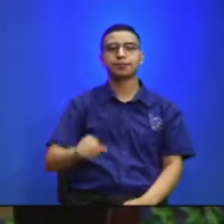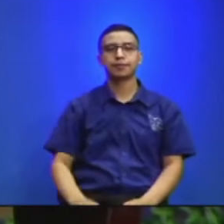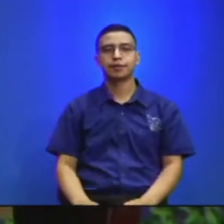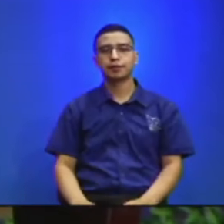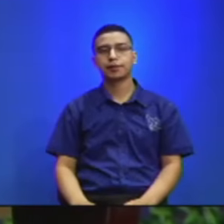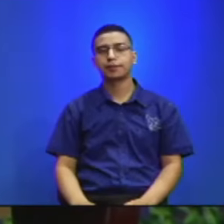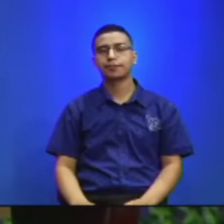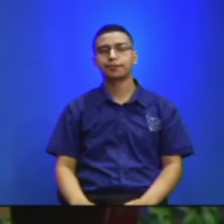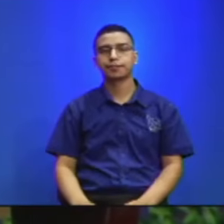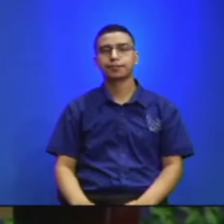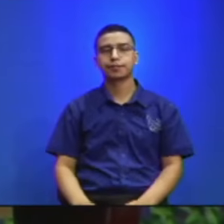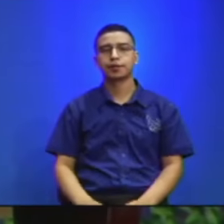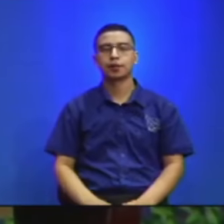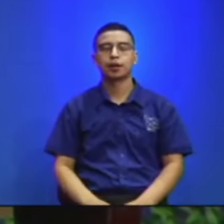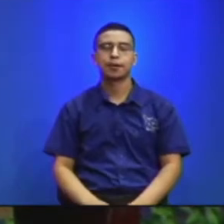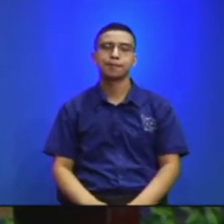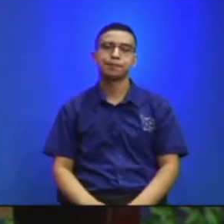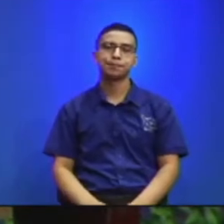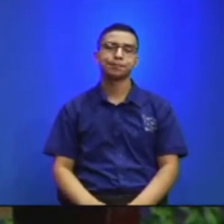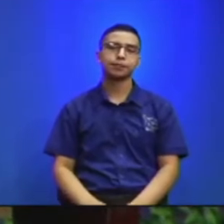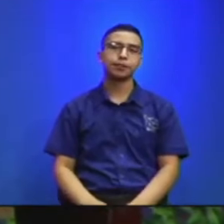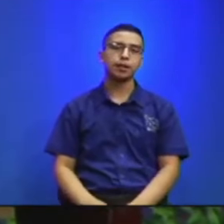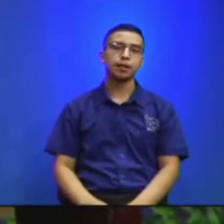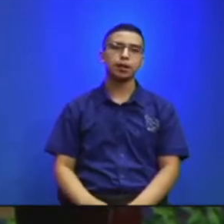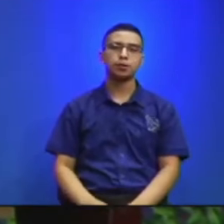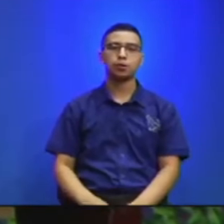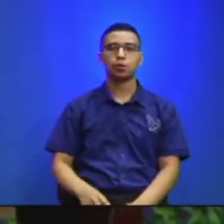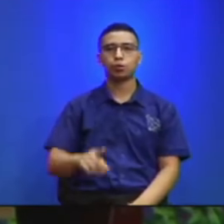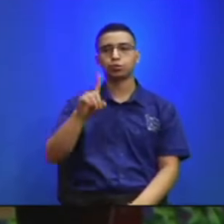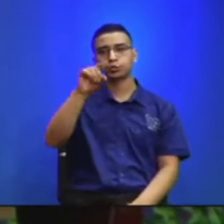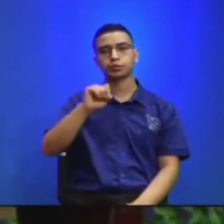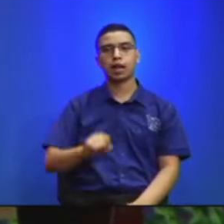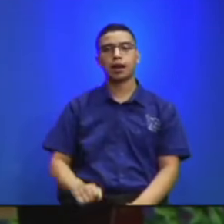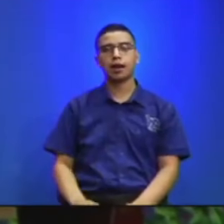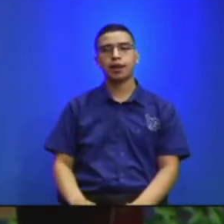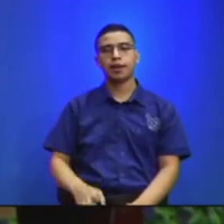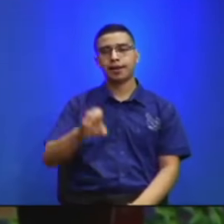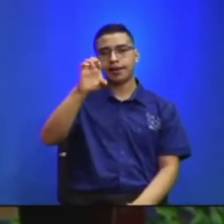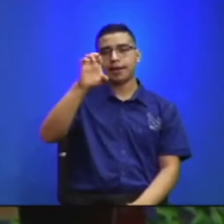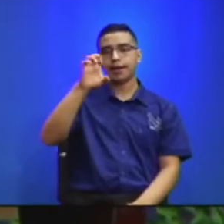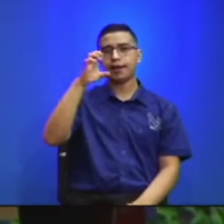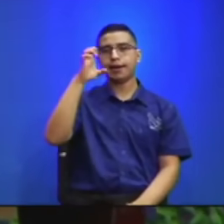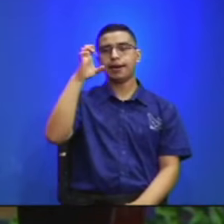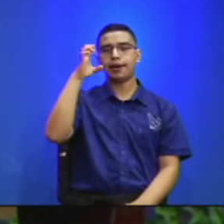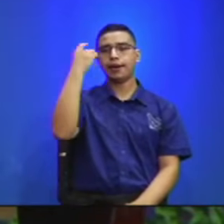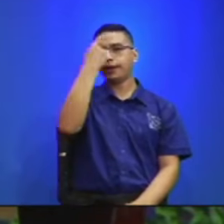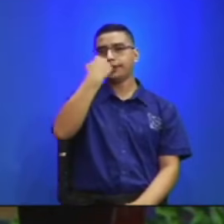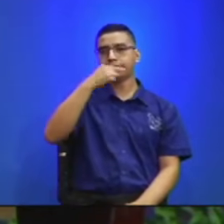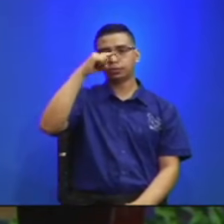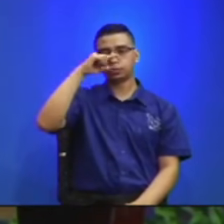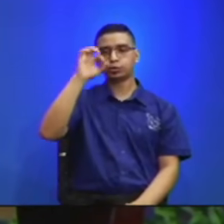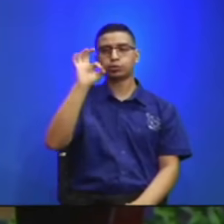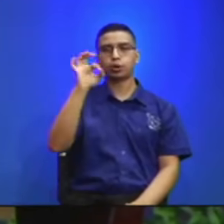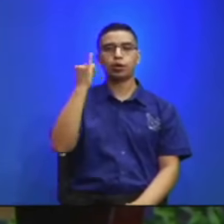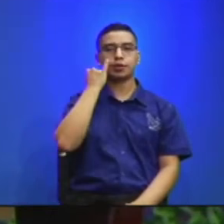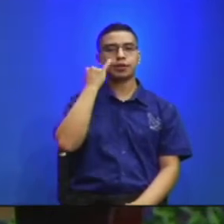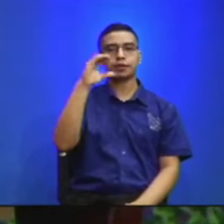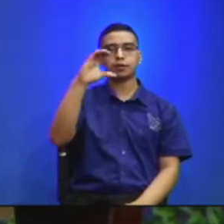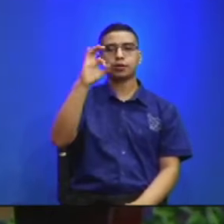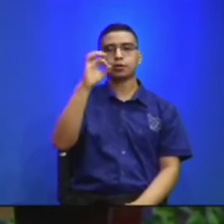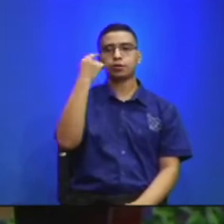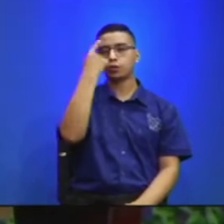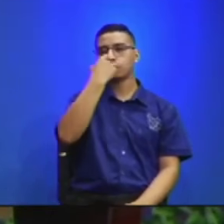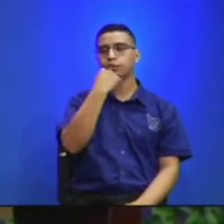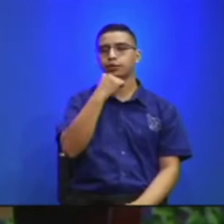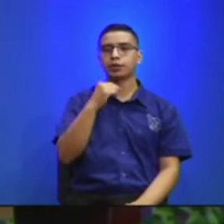eran los estoicos y los epicúreos y uno los estoicos decían que no había que darle gusto al gusto que el cuerpo